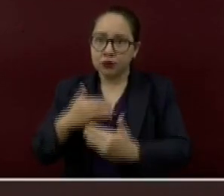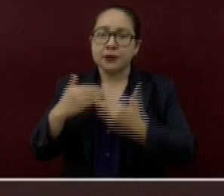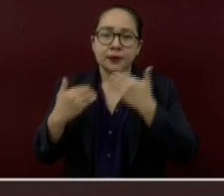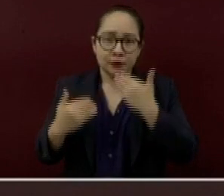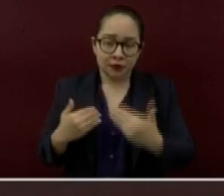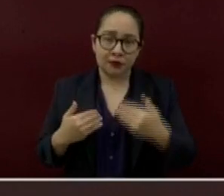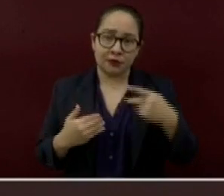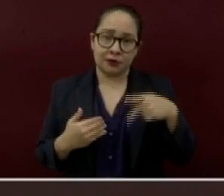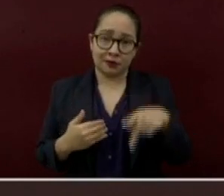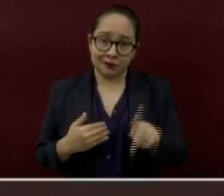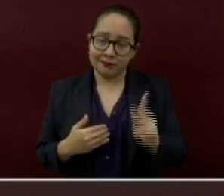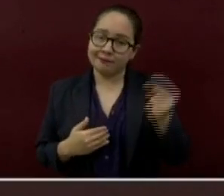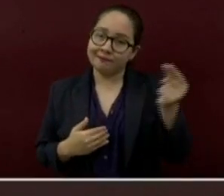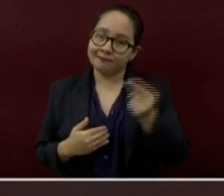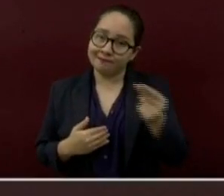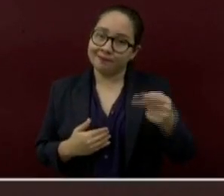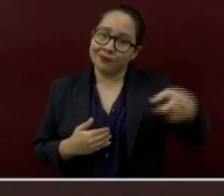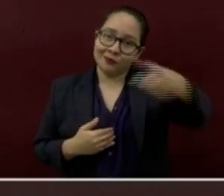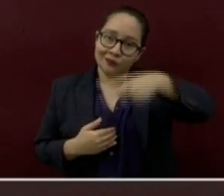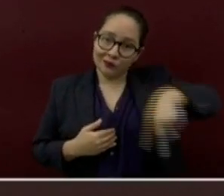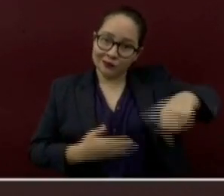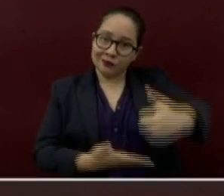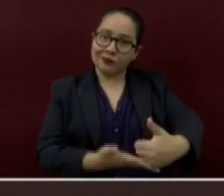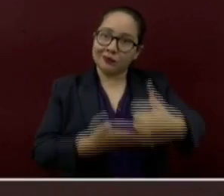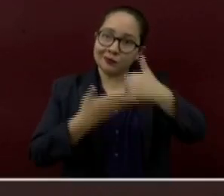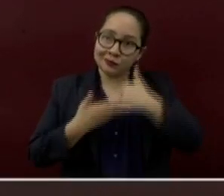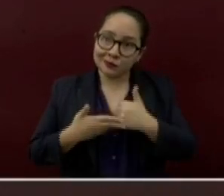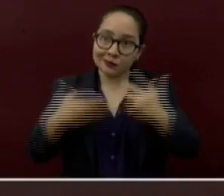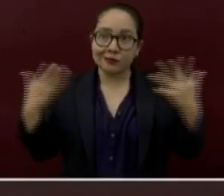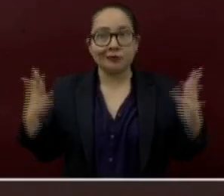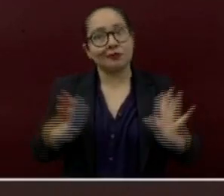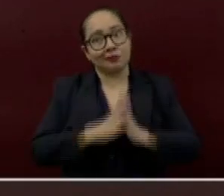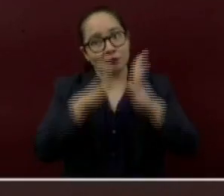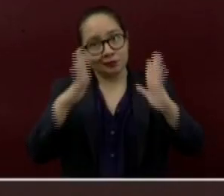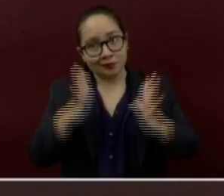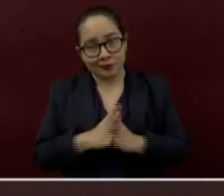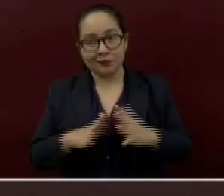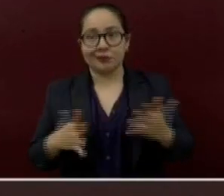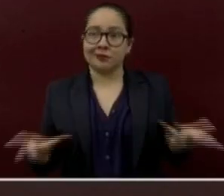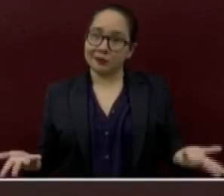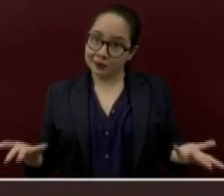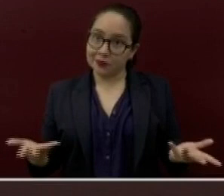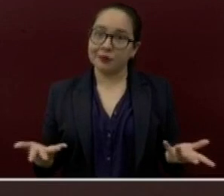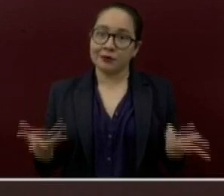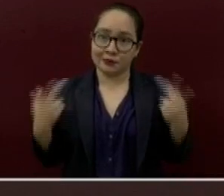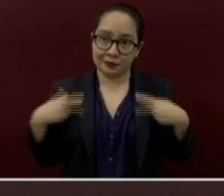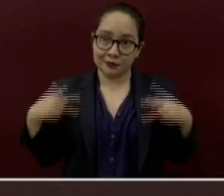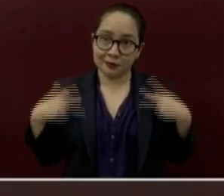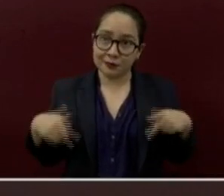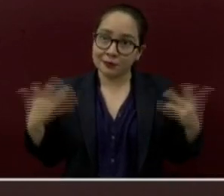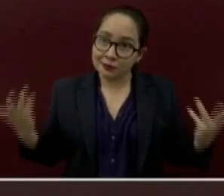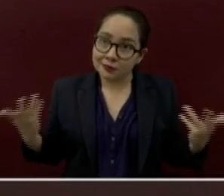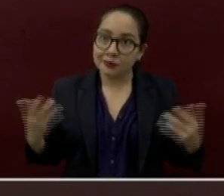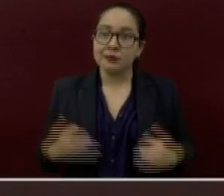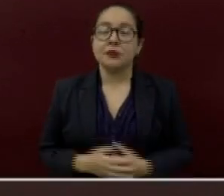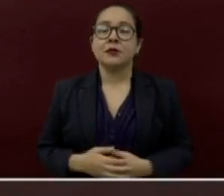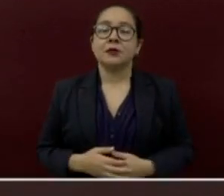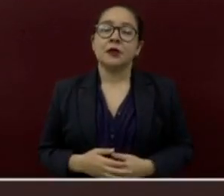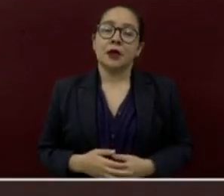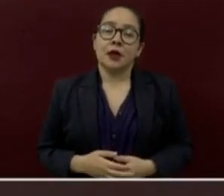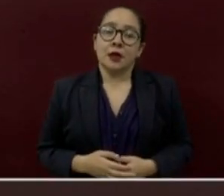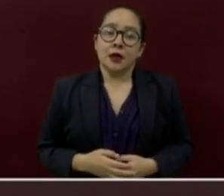insisto necesitamos de su importantísima participación como sociedad por eso